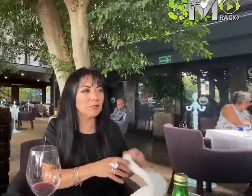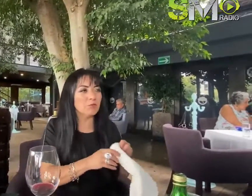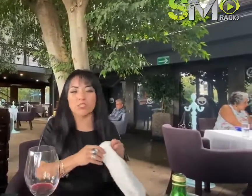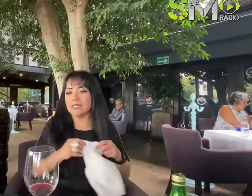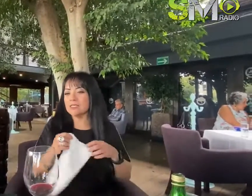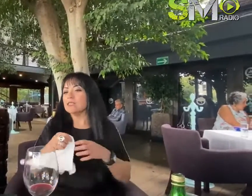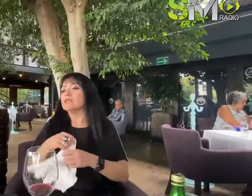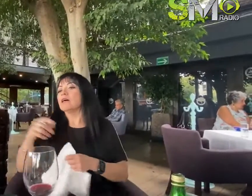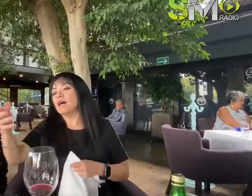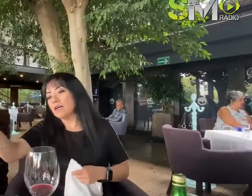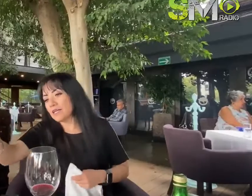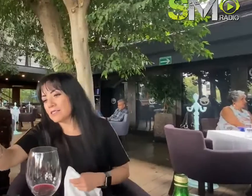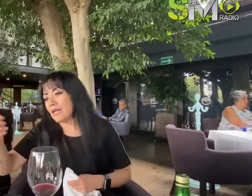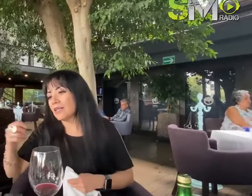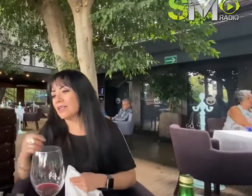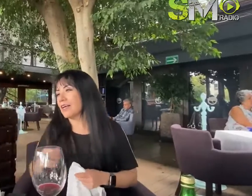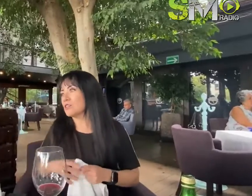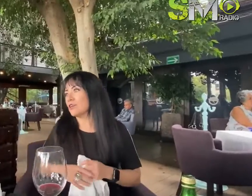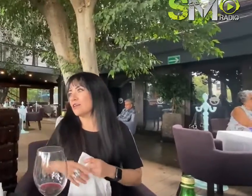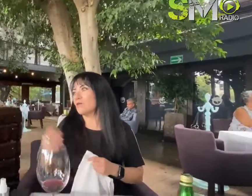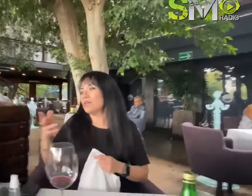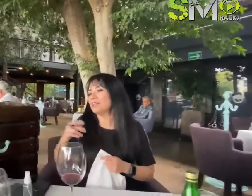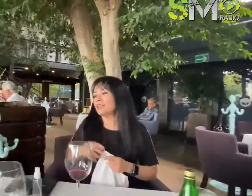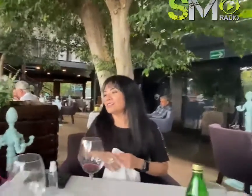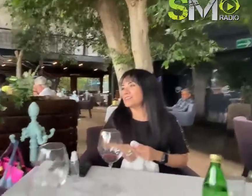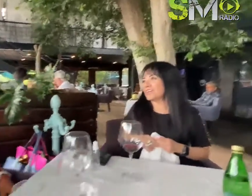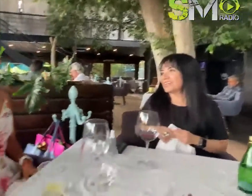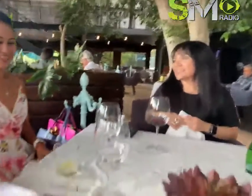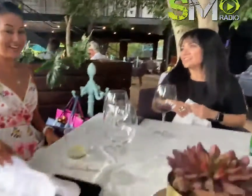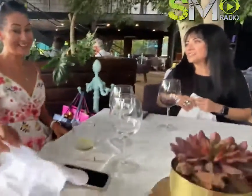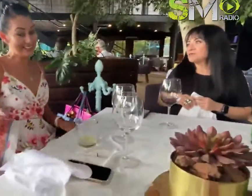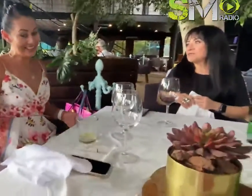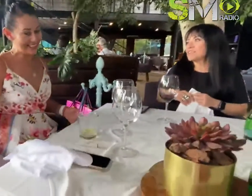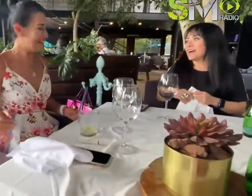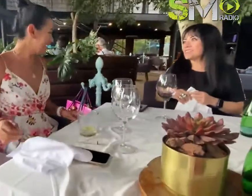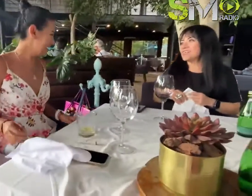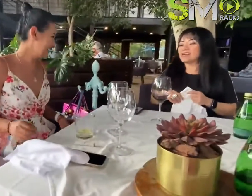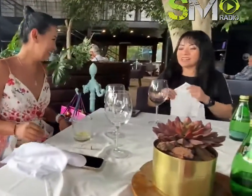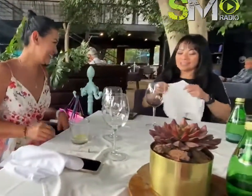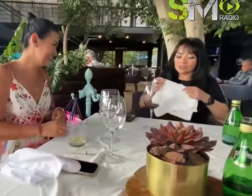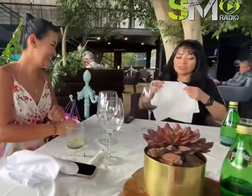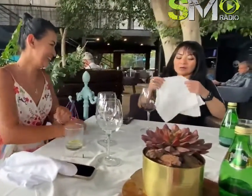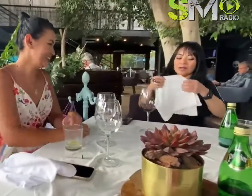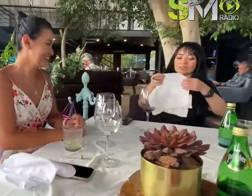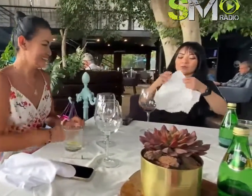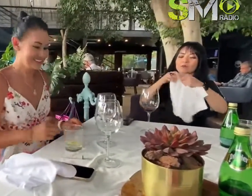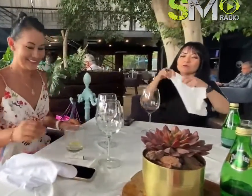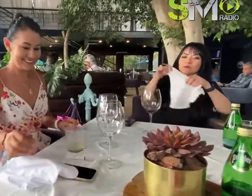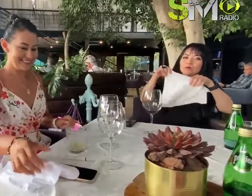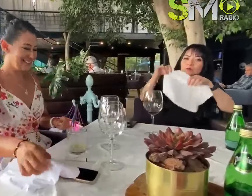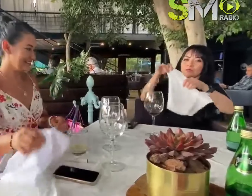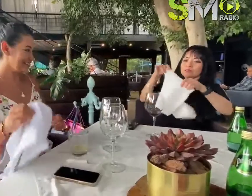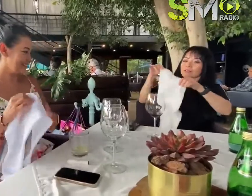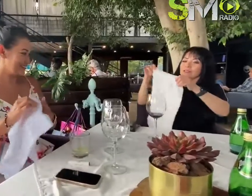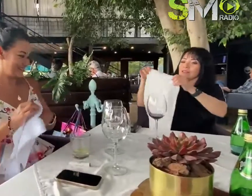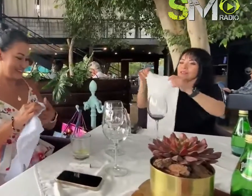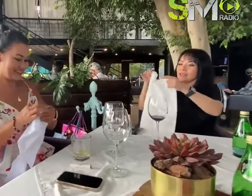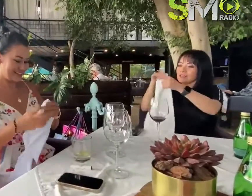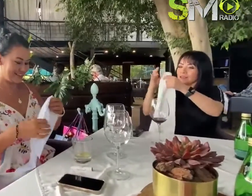agotada, que es lo que hacen muchas. Ahí está la indicación. ¿Cómo la tienes? ¿Así? ¿Así? ¿Qué, ¿dónde va tu